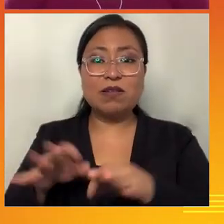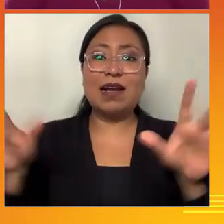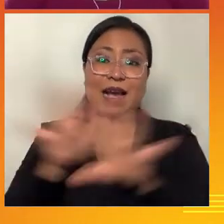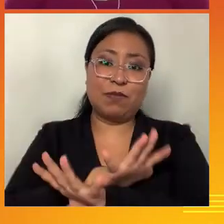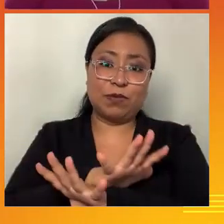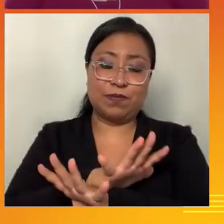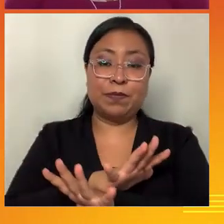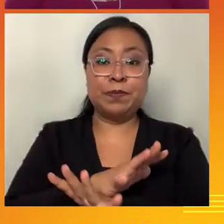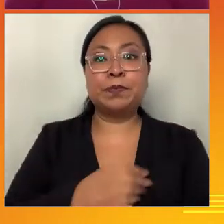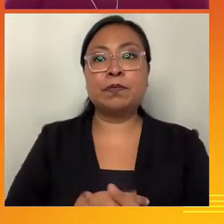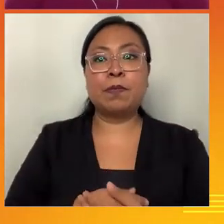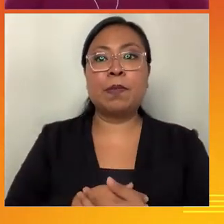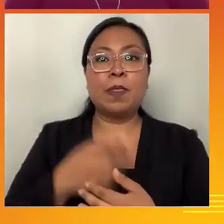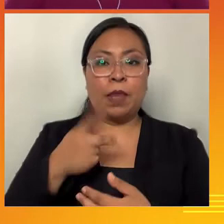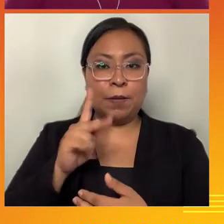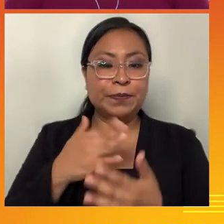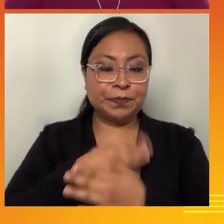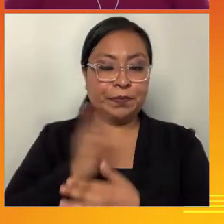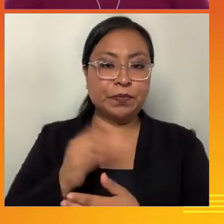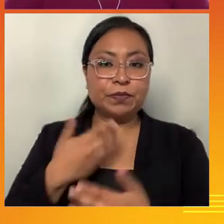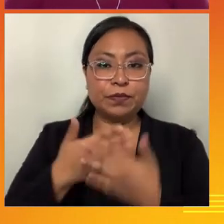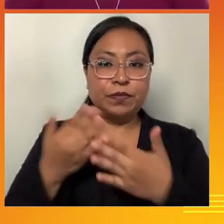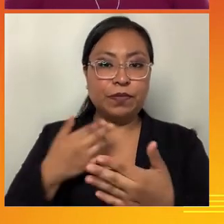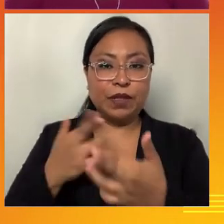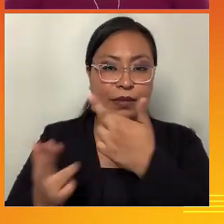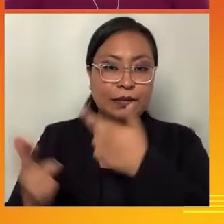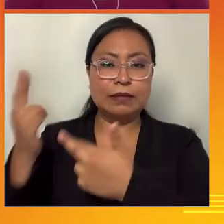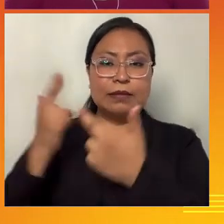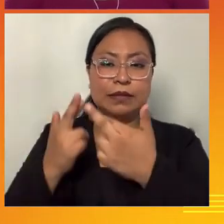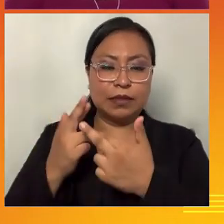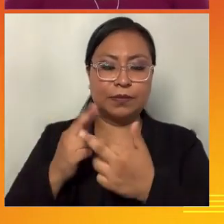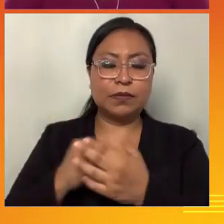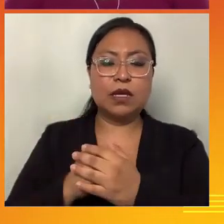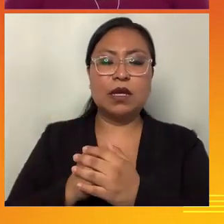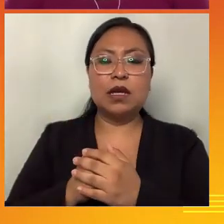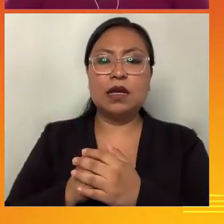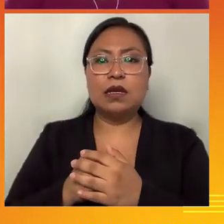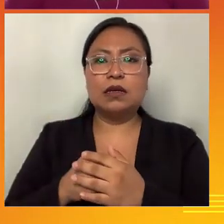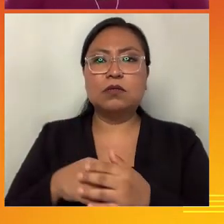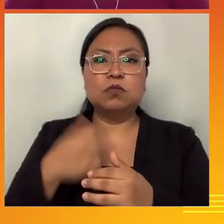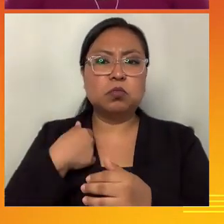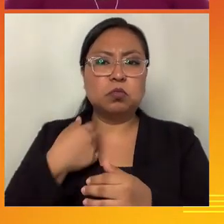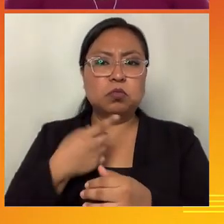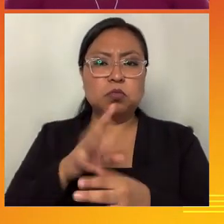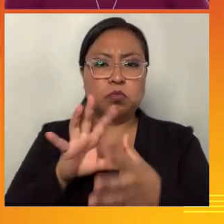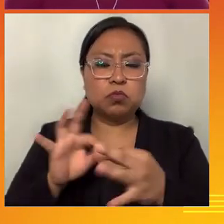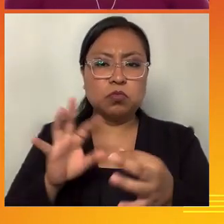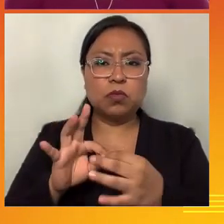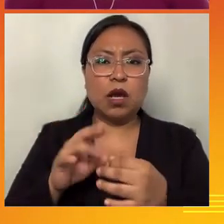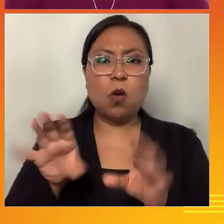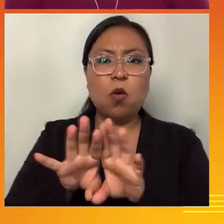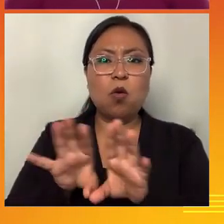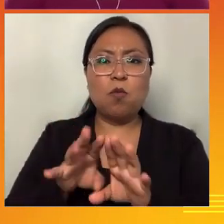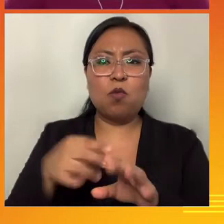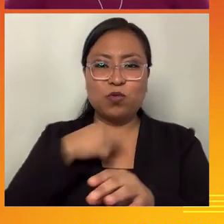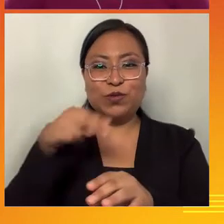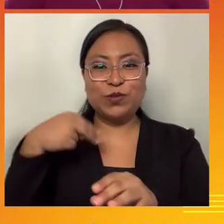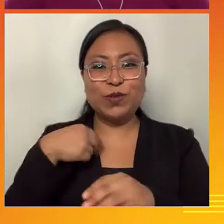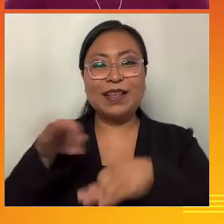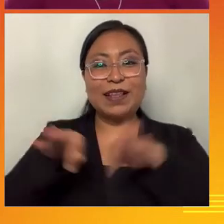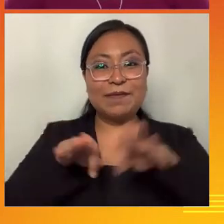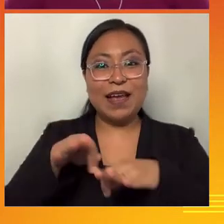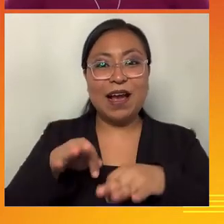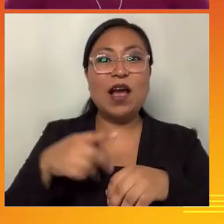regresando un poco a la cotidianidad de nuestro trabajo dentro de las organizaciones y de la